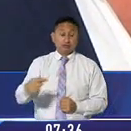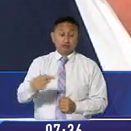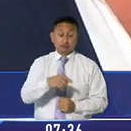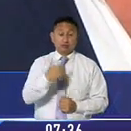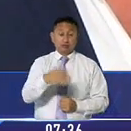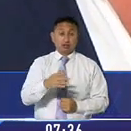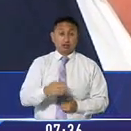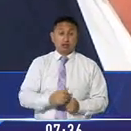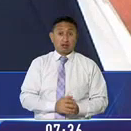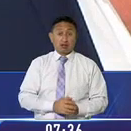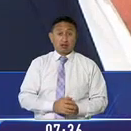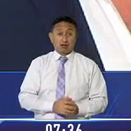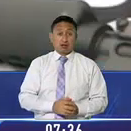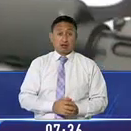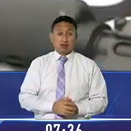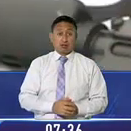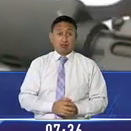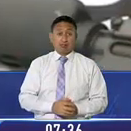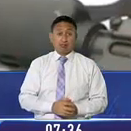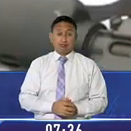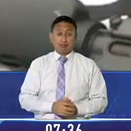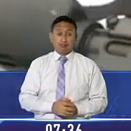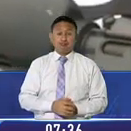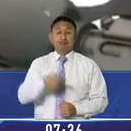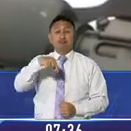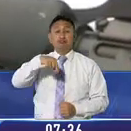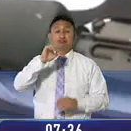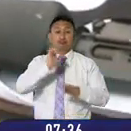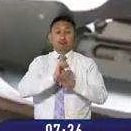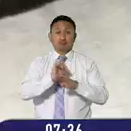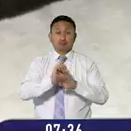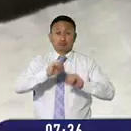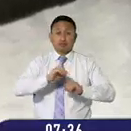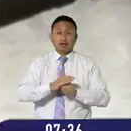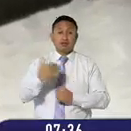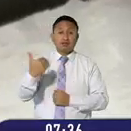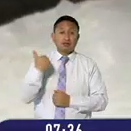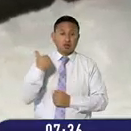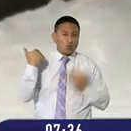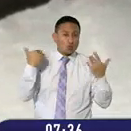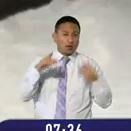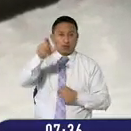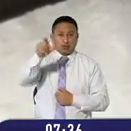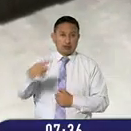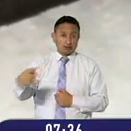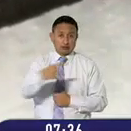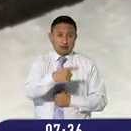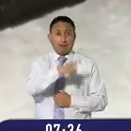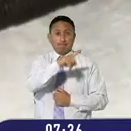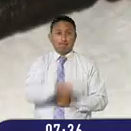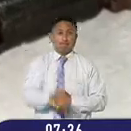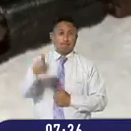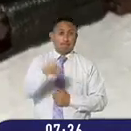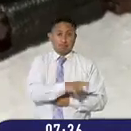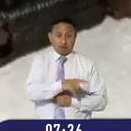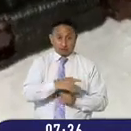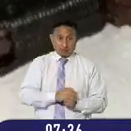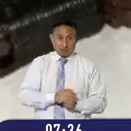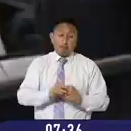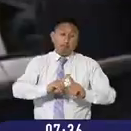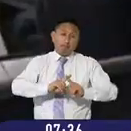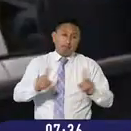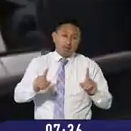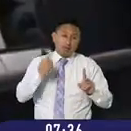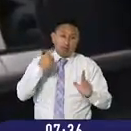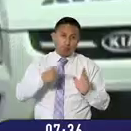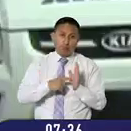de penetración. En territorio nacional, su tenencia y porte para cualquier persona natural está prohibido, salvo ciertas excepciones para